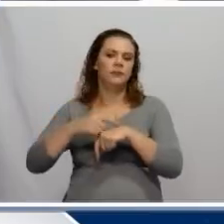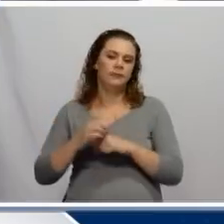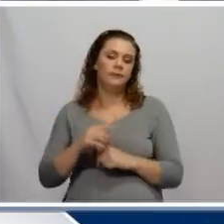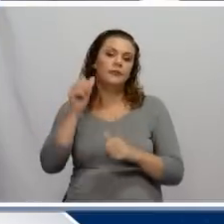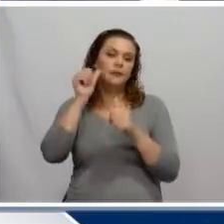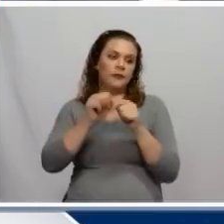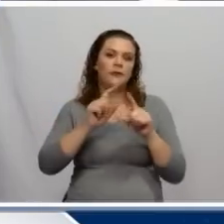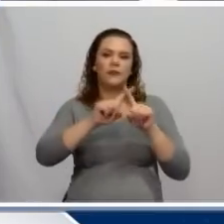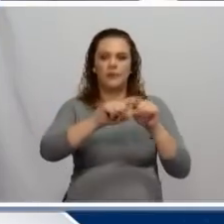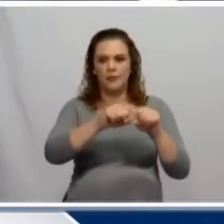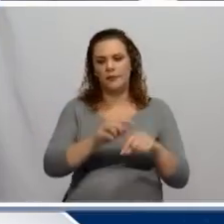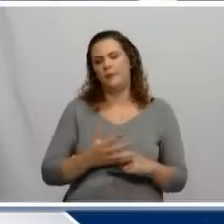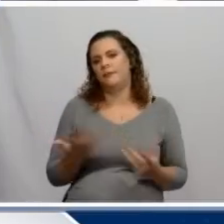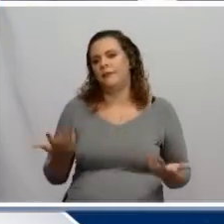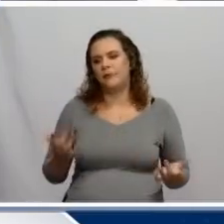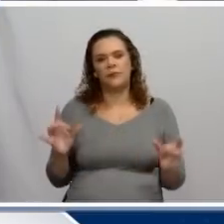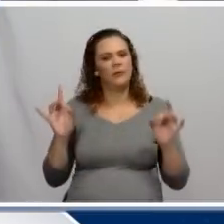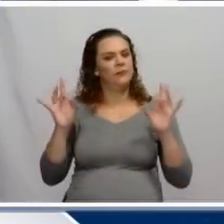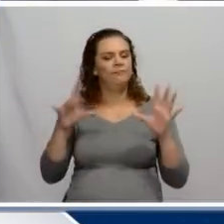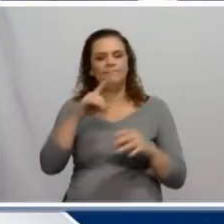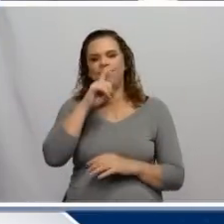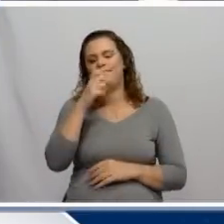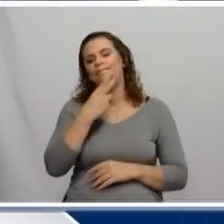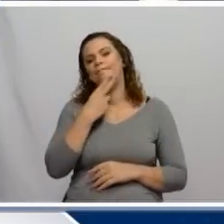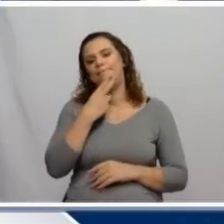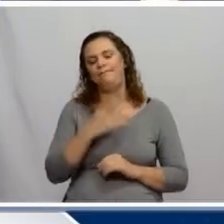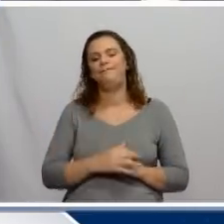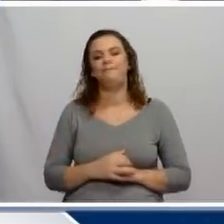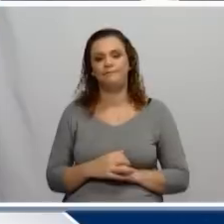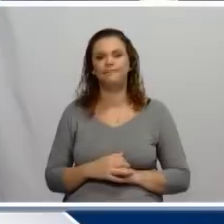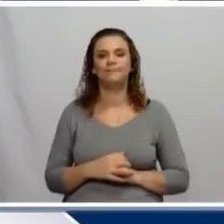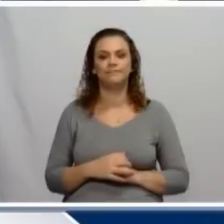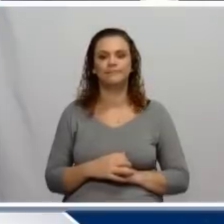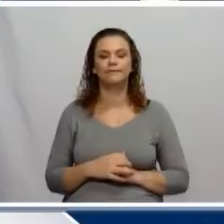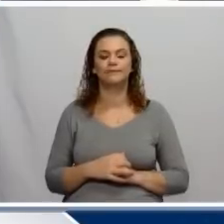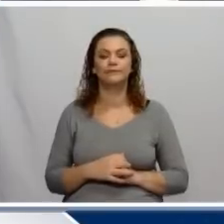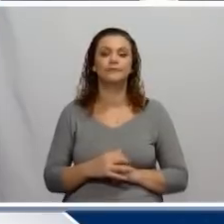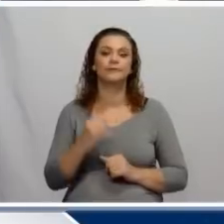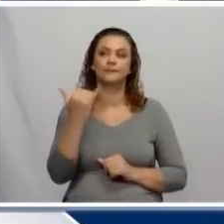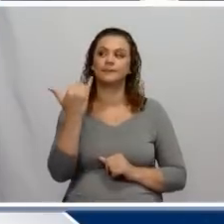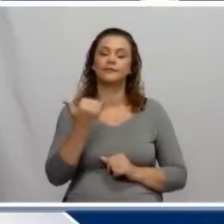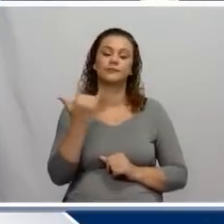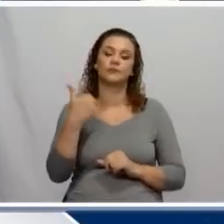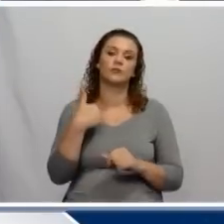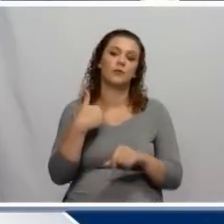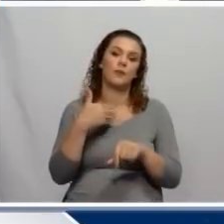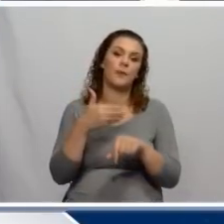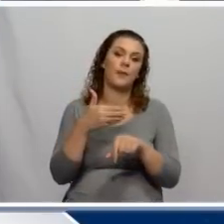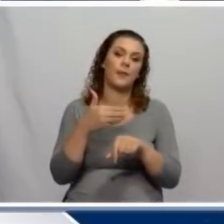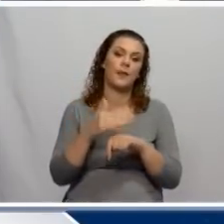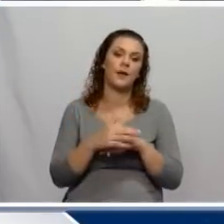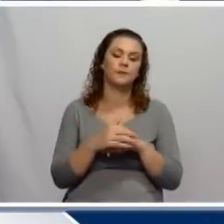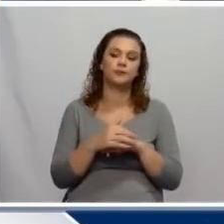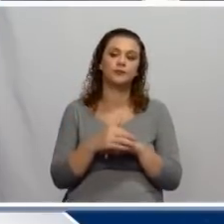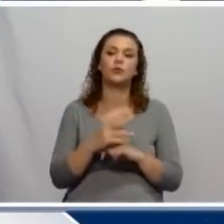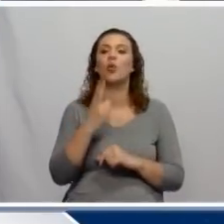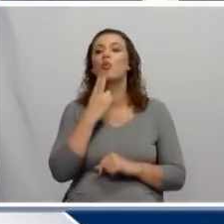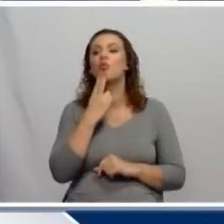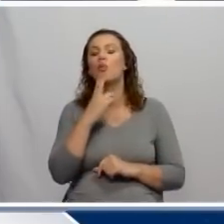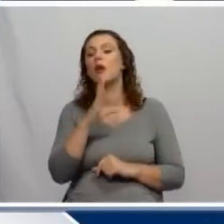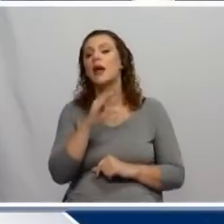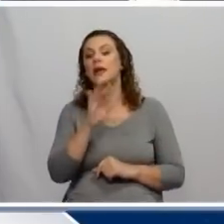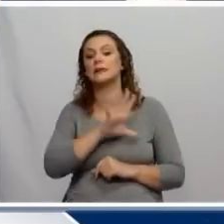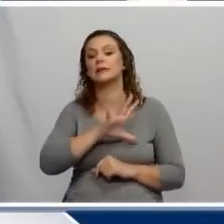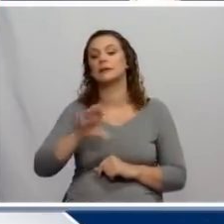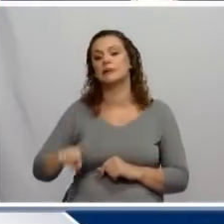eliminatoria es desastrosa sí es más ya se los Se los voy a lo de Honduras y